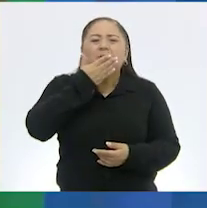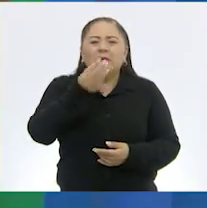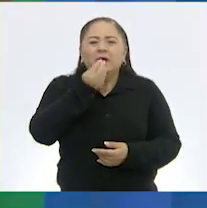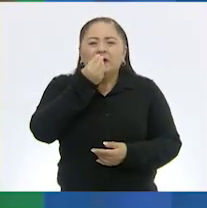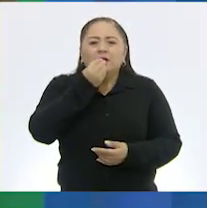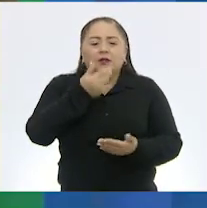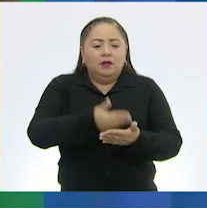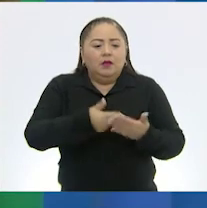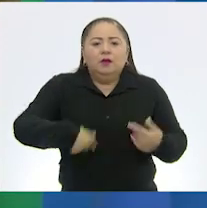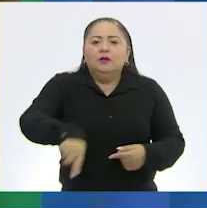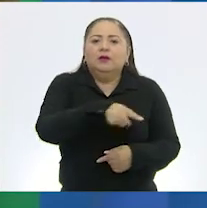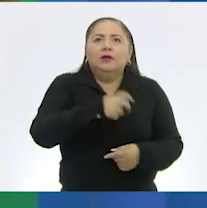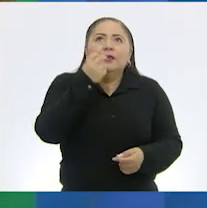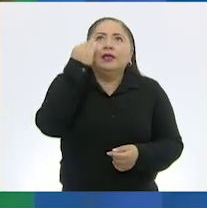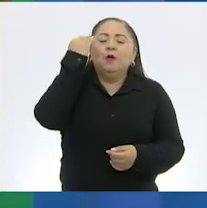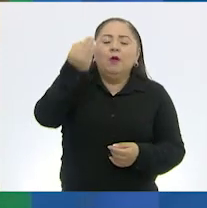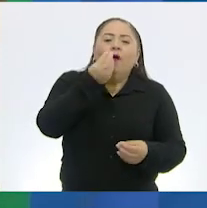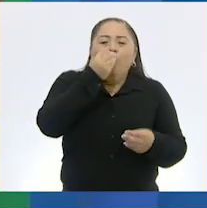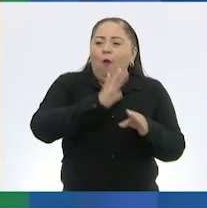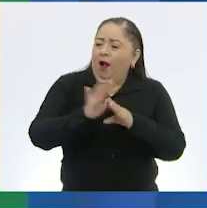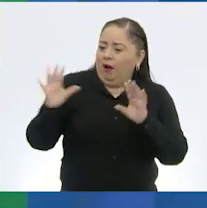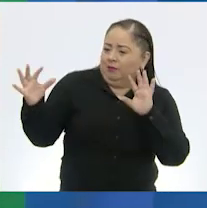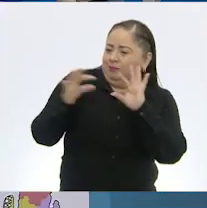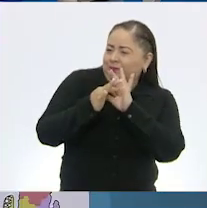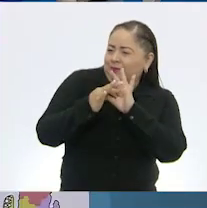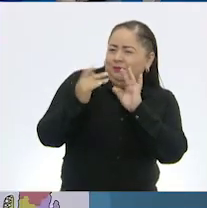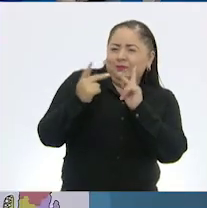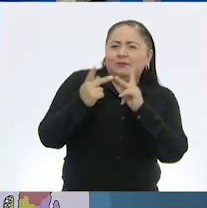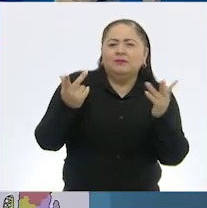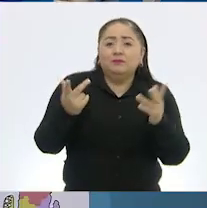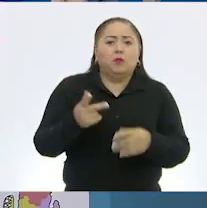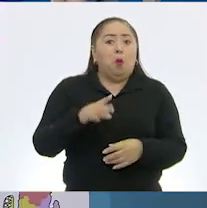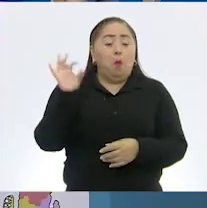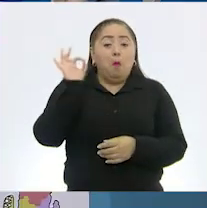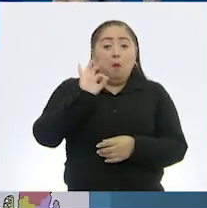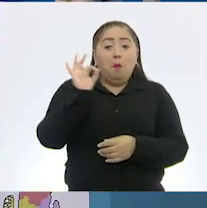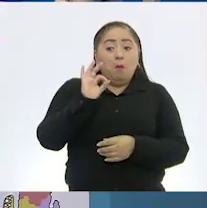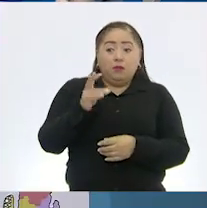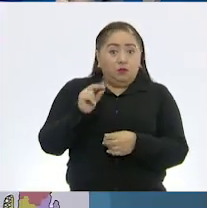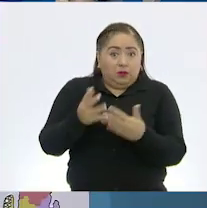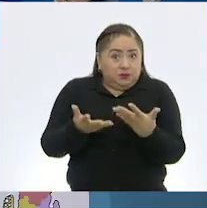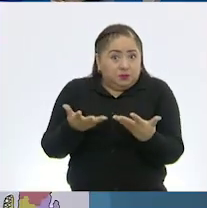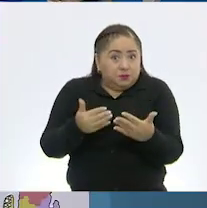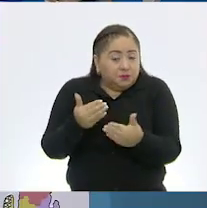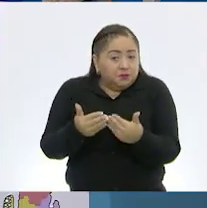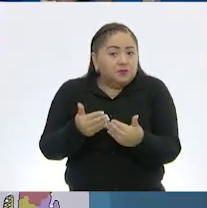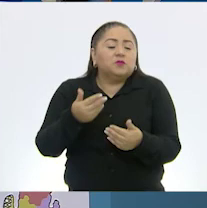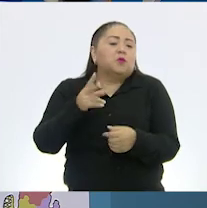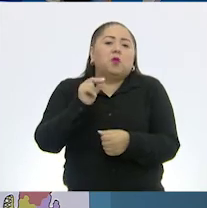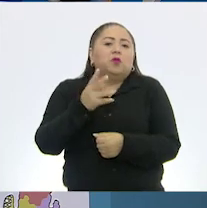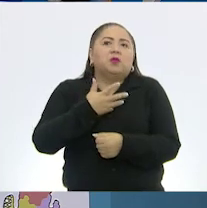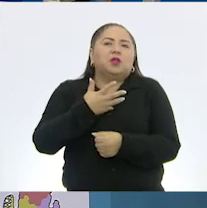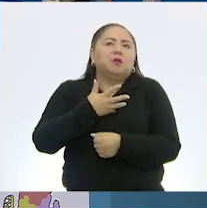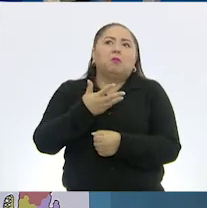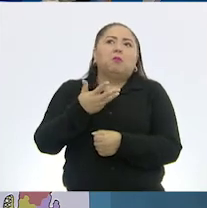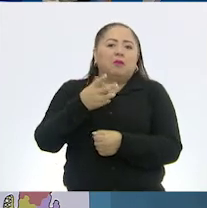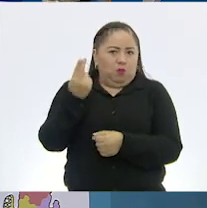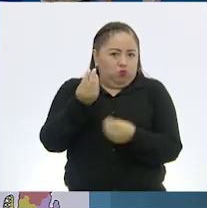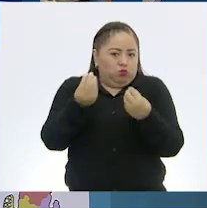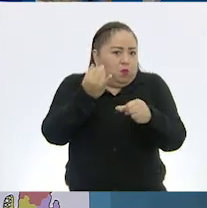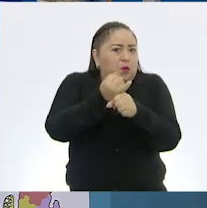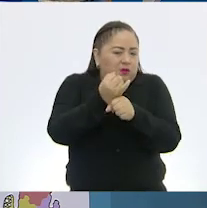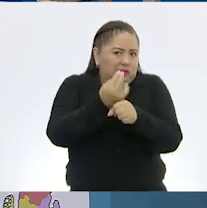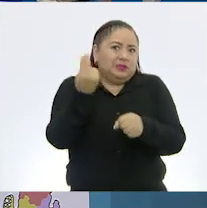los consumimos nosotros en estos tiempos. Si no hacemos este paso, pues entonces no tendría sentido tanta